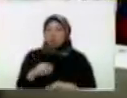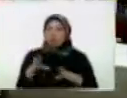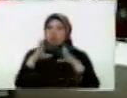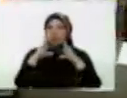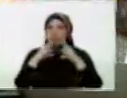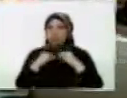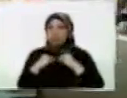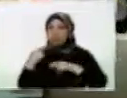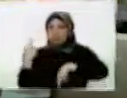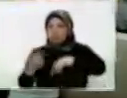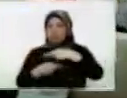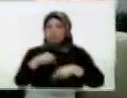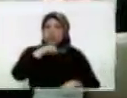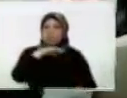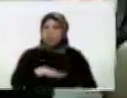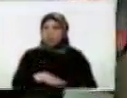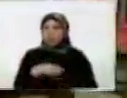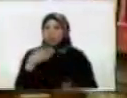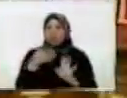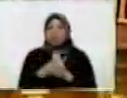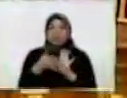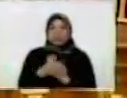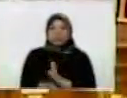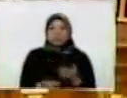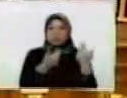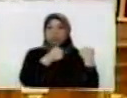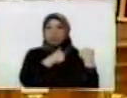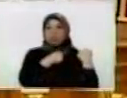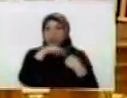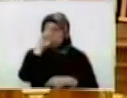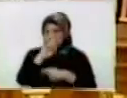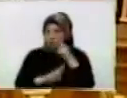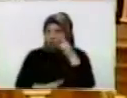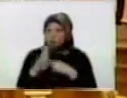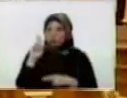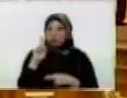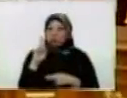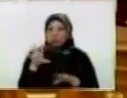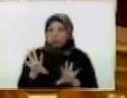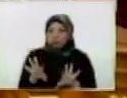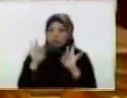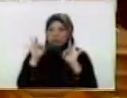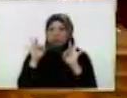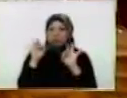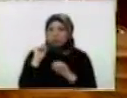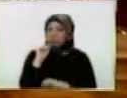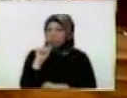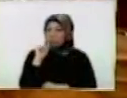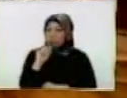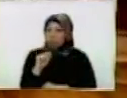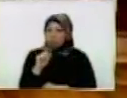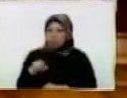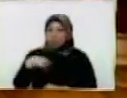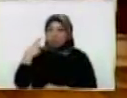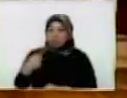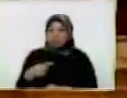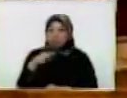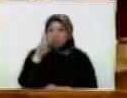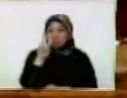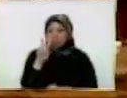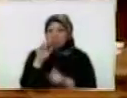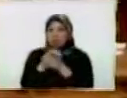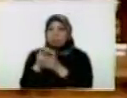responsabilidad histórica que nos corresponde. Y un honor hablar especialmente en este punto, sobre todo después de dos grandes